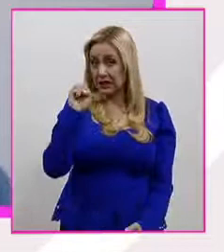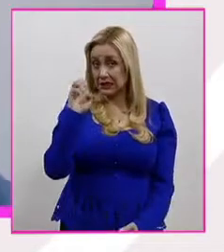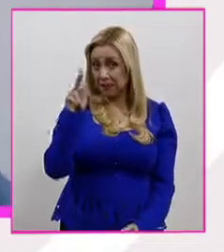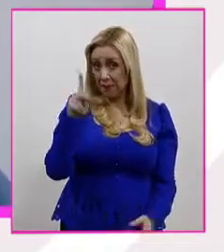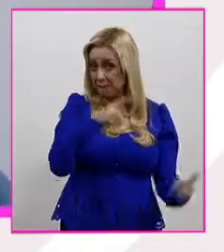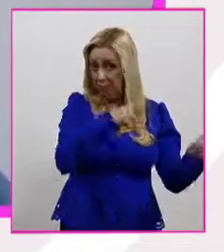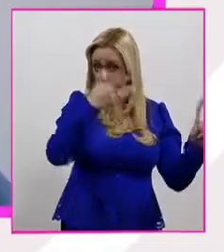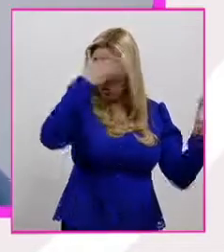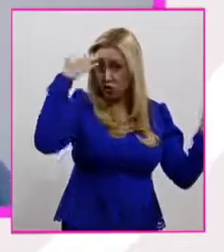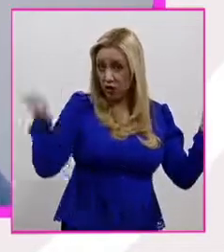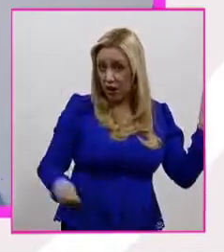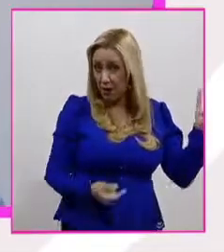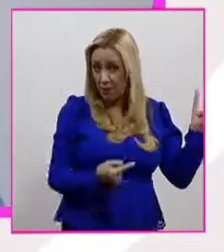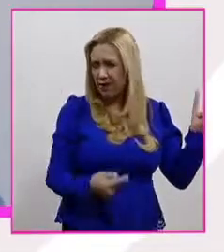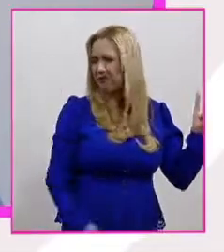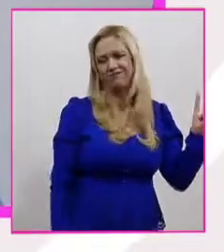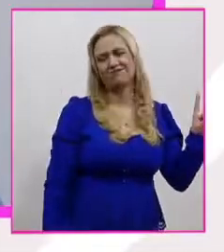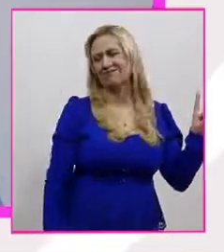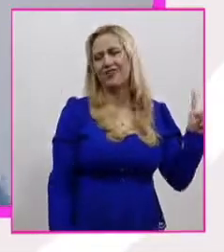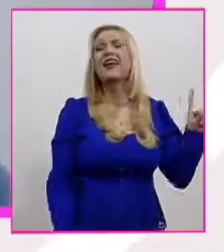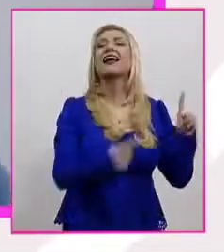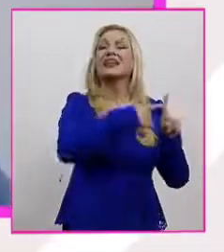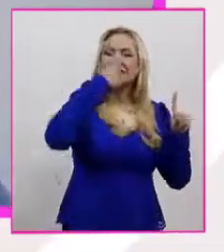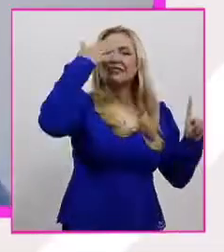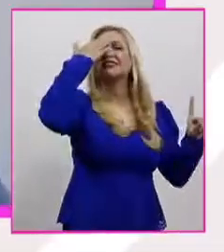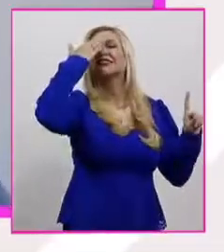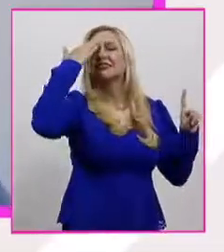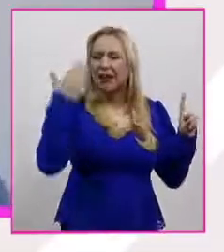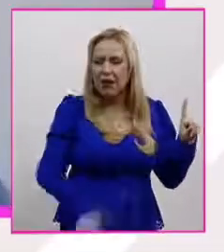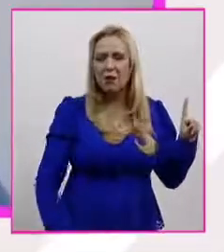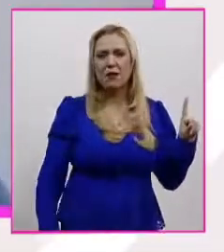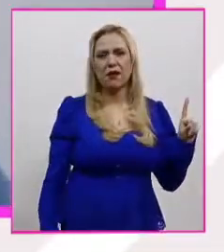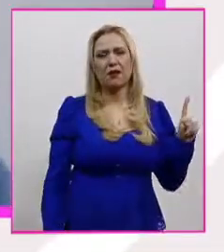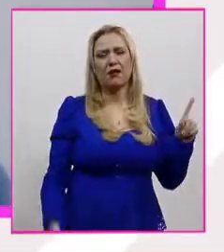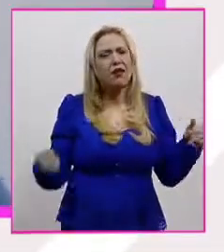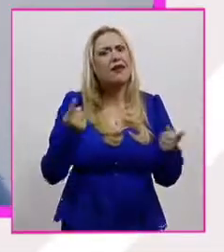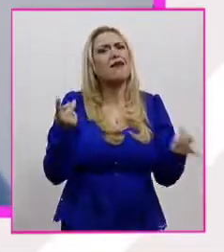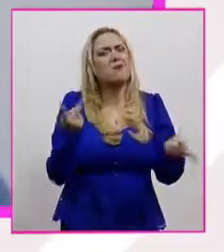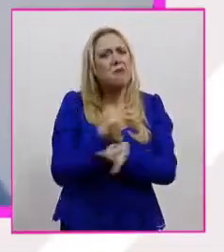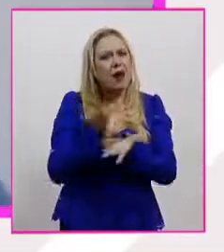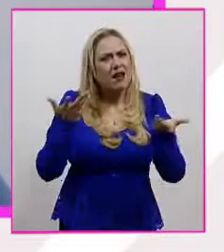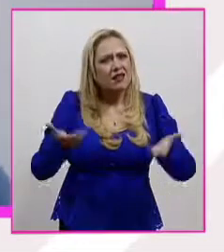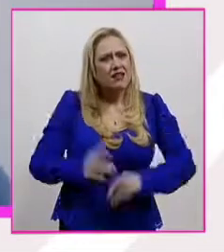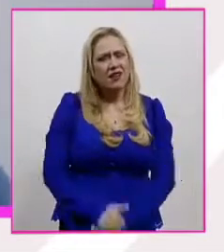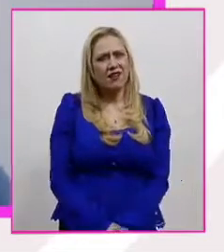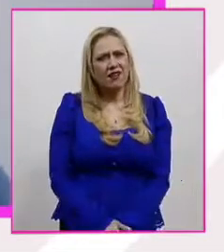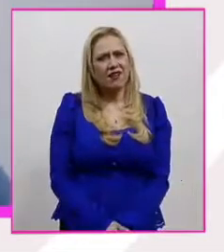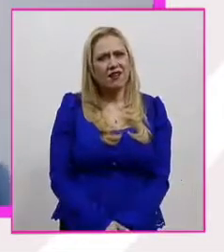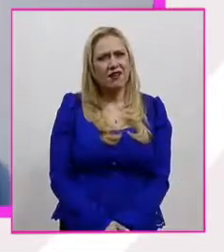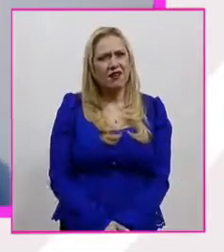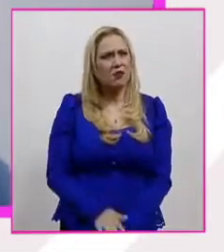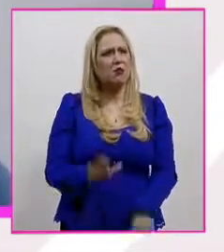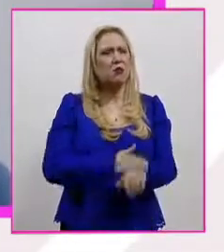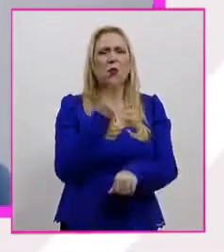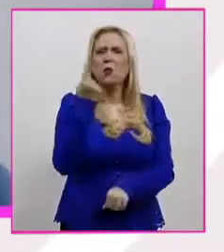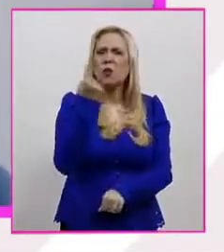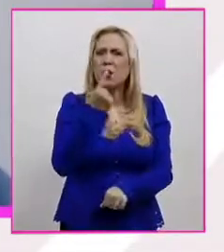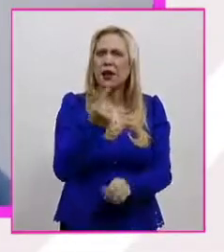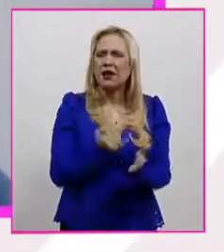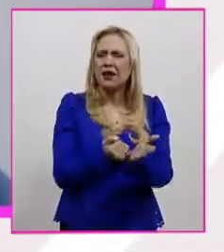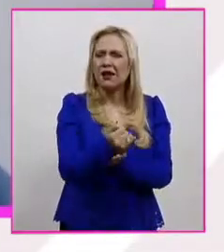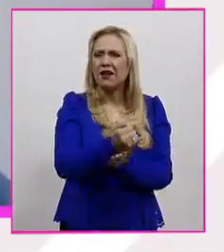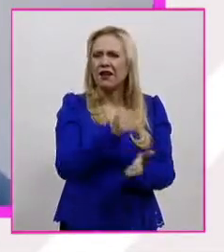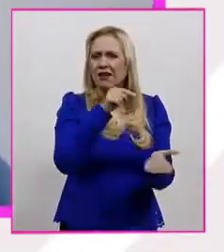de datos de la propia SEP. ¿Qué es lo que está pasando? Que los criterios con los que construimos la política pública y lo operamos no